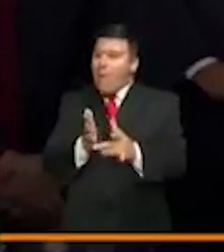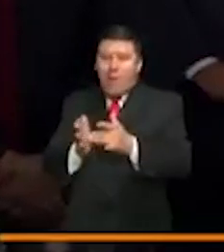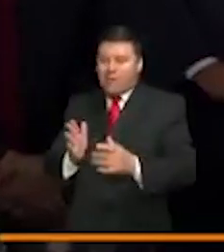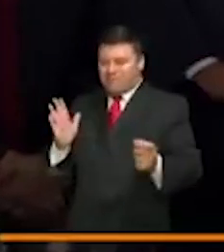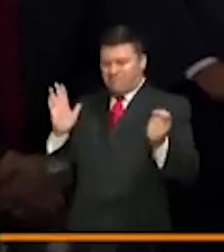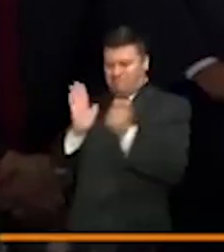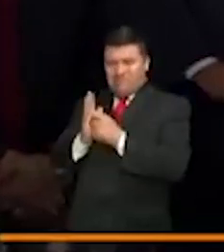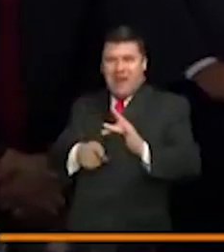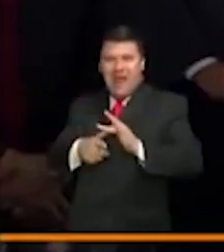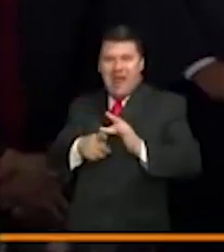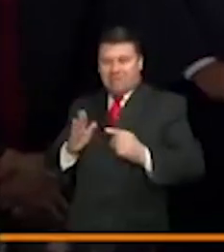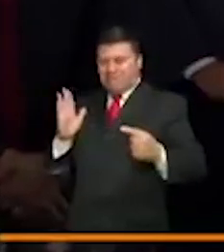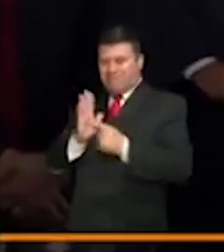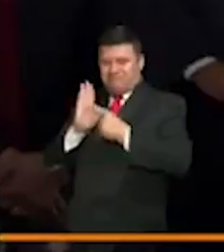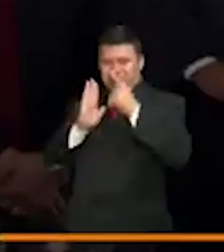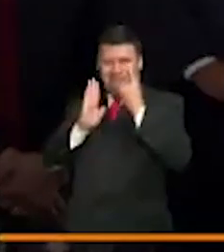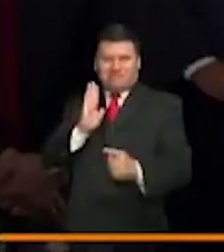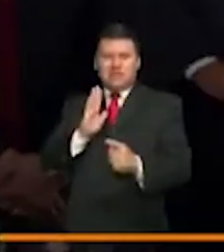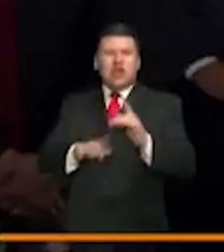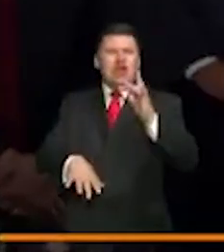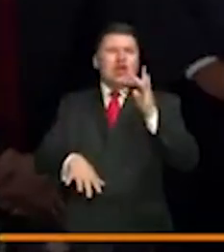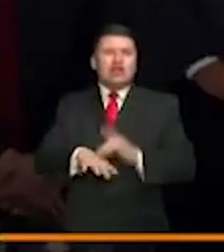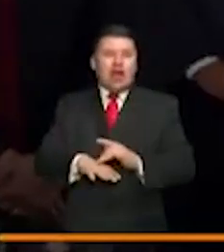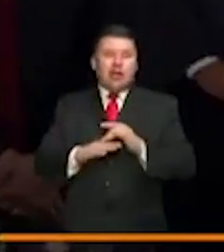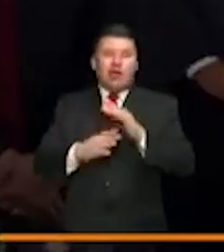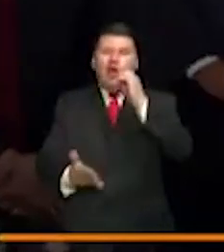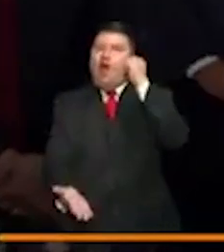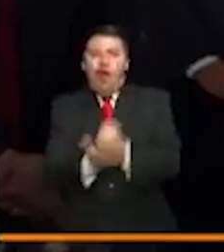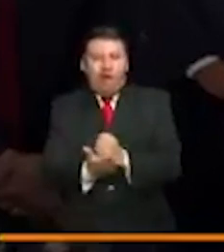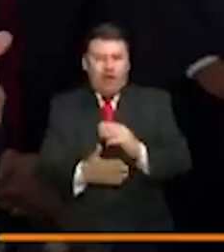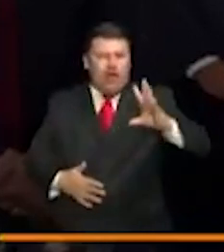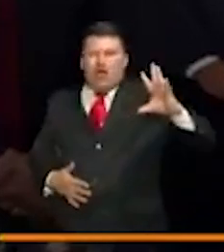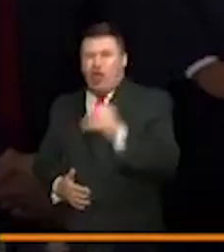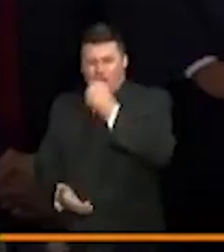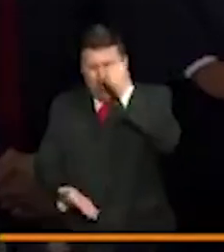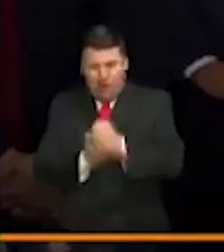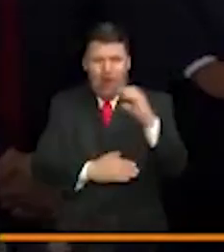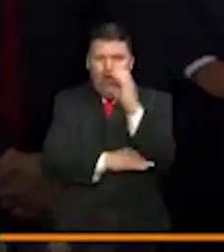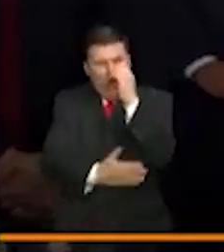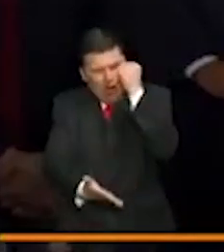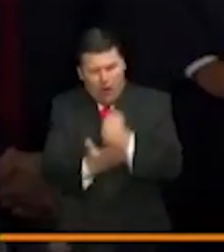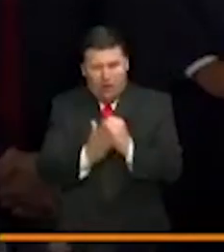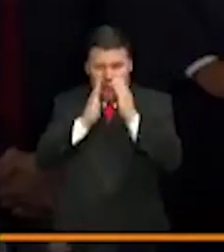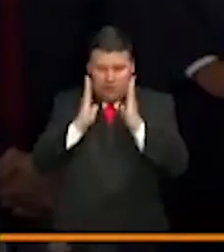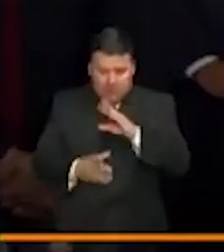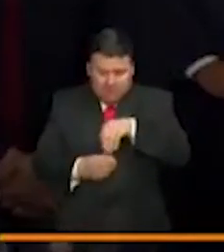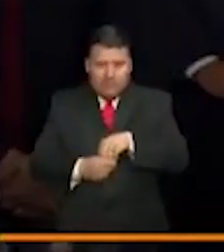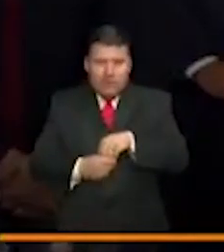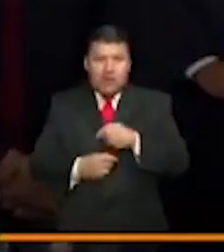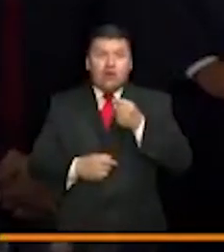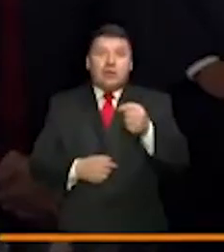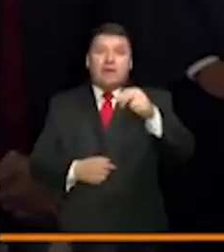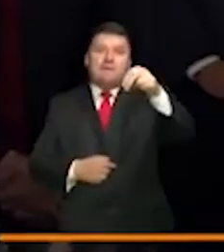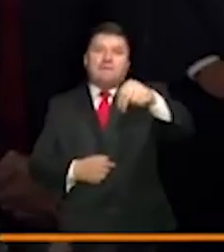aplicaremos un aislamiento preventivo obligatorio para todos los colombianos desde el próximo